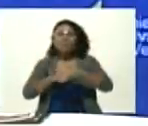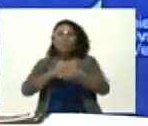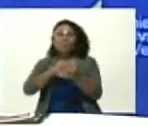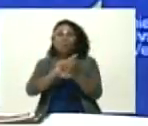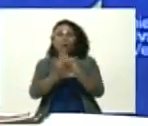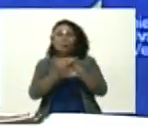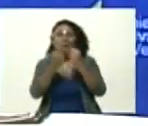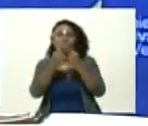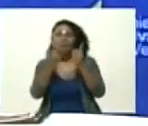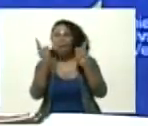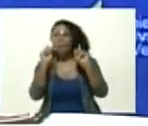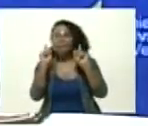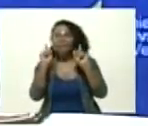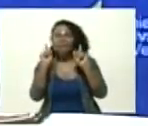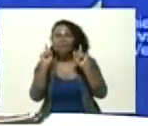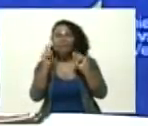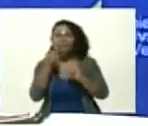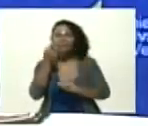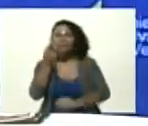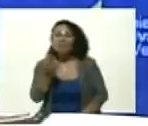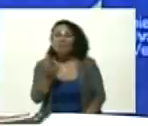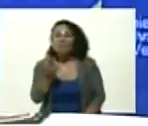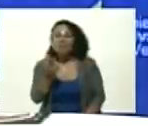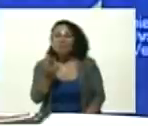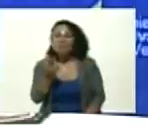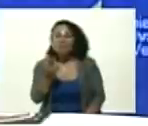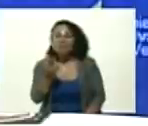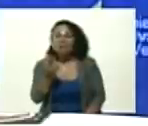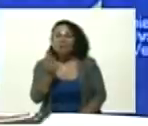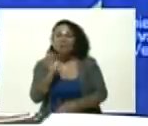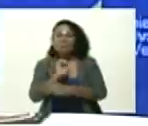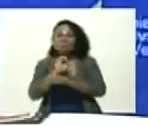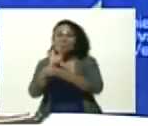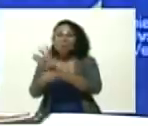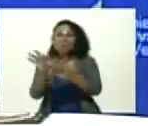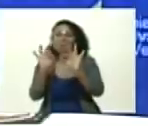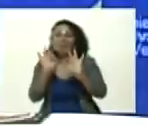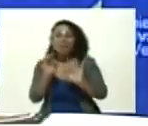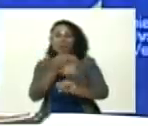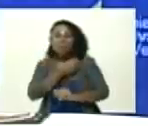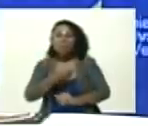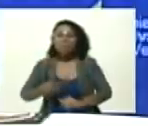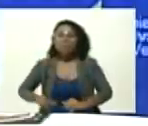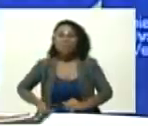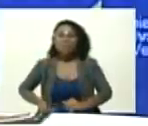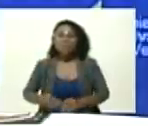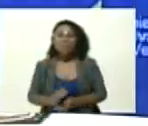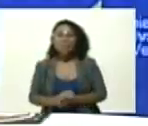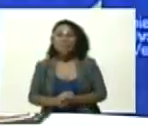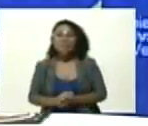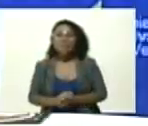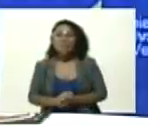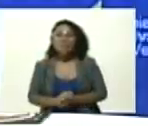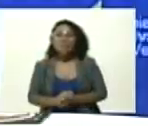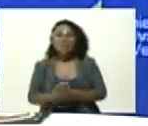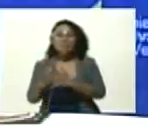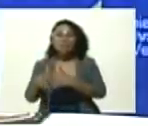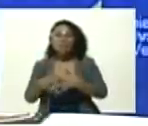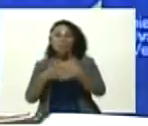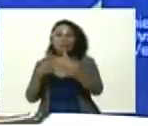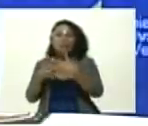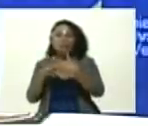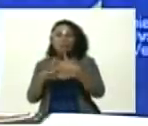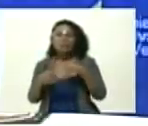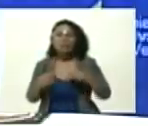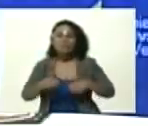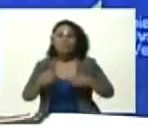climático. Decía el enviado especial del presidente Joe Biden, lo vi